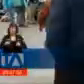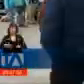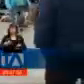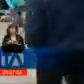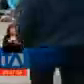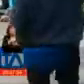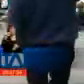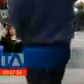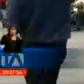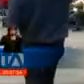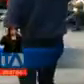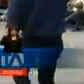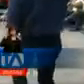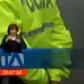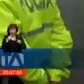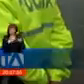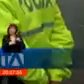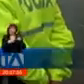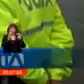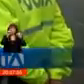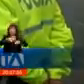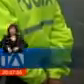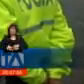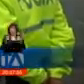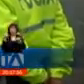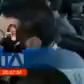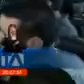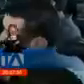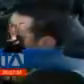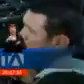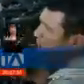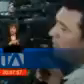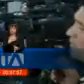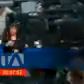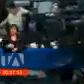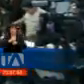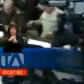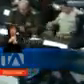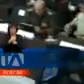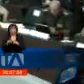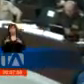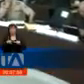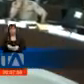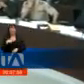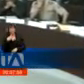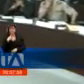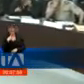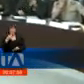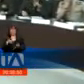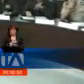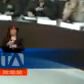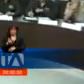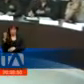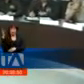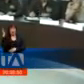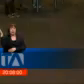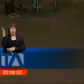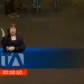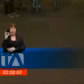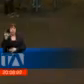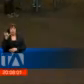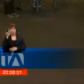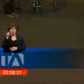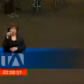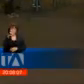y lograr que Quito se convierta en una metrópoli viva y segura. En base a ello, según el alcalde electo Jorge Yunda, se impulsará